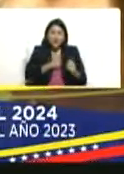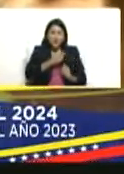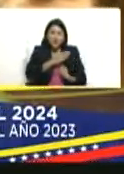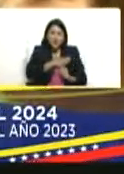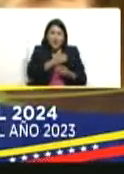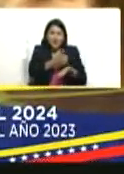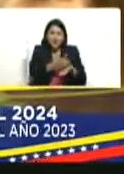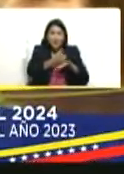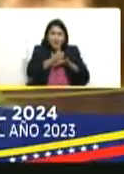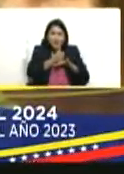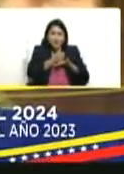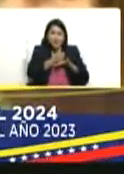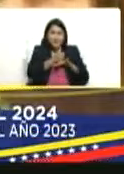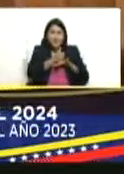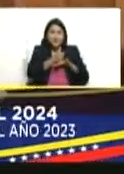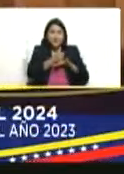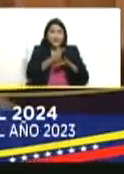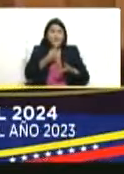niegue.